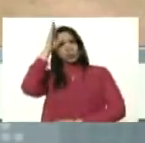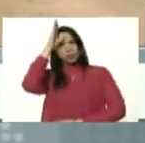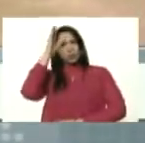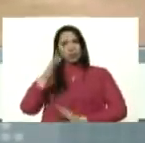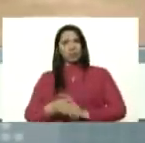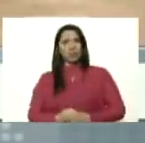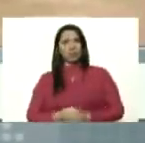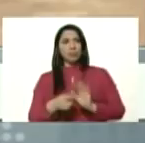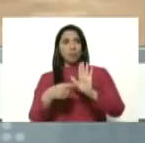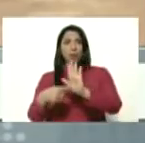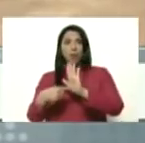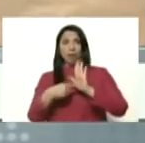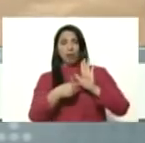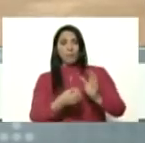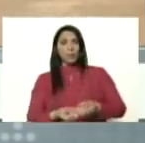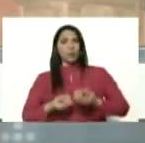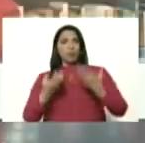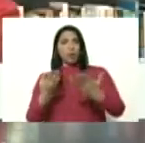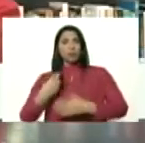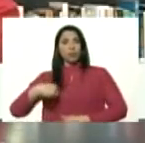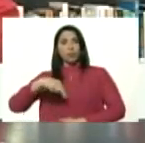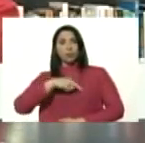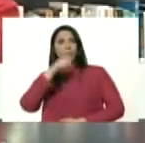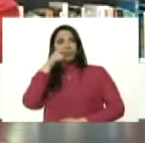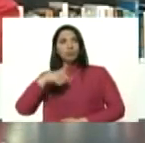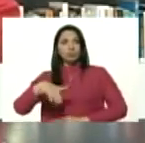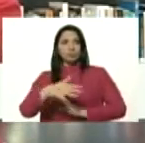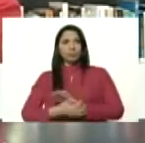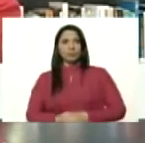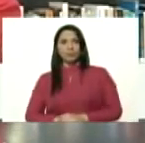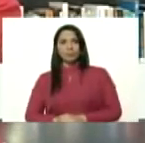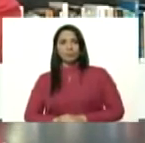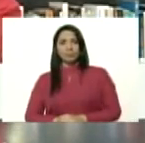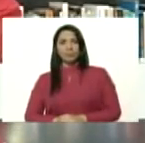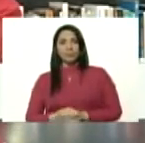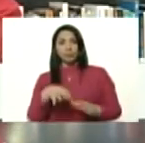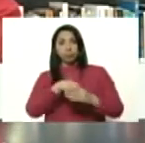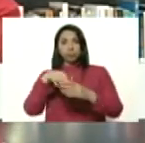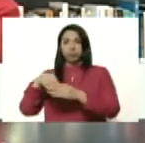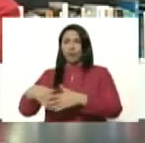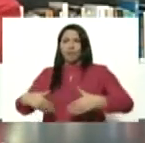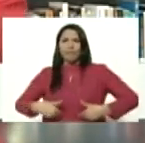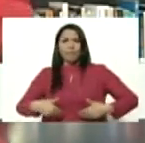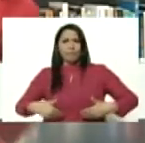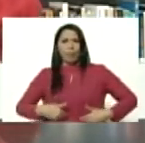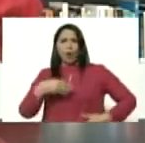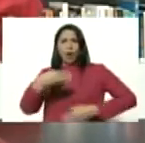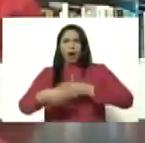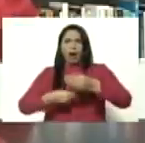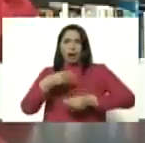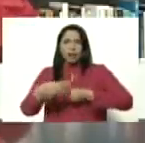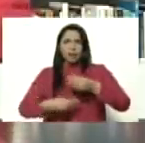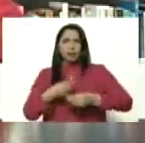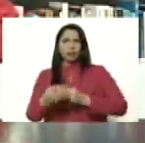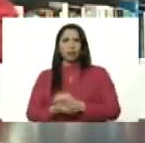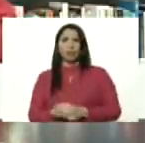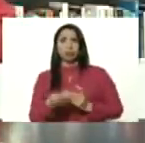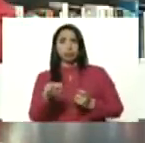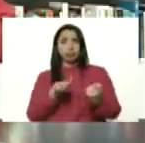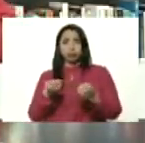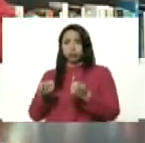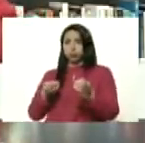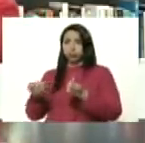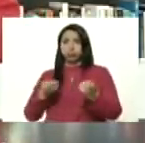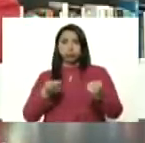y el ejemplo que está dando nuestro pueblo en la cuarentena, por el esfuerzo que hemos hecho por controlar la